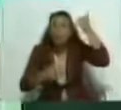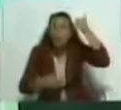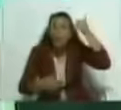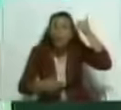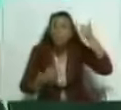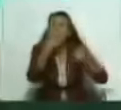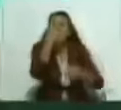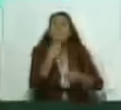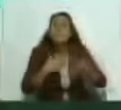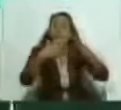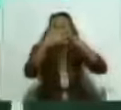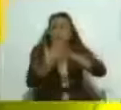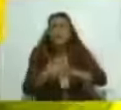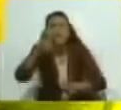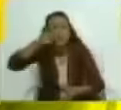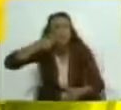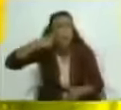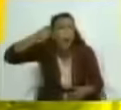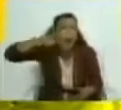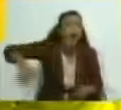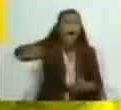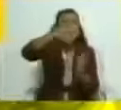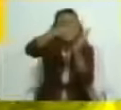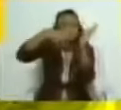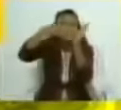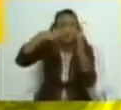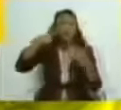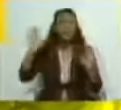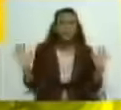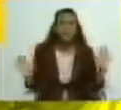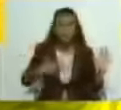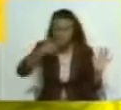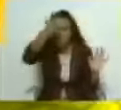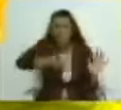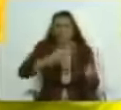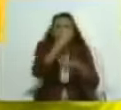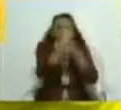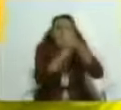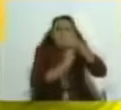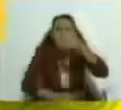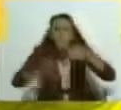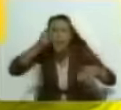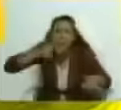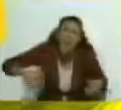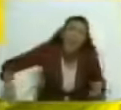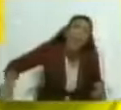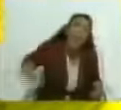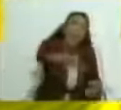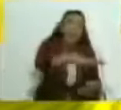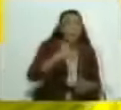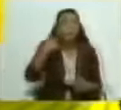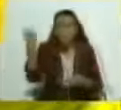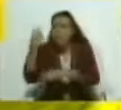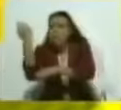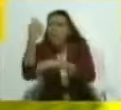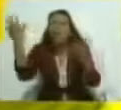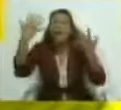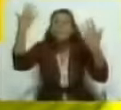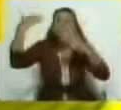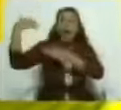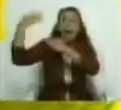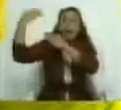mis alpargatas, con estas alpargatas, para recorrer Venezuela, para llevar una